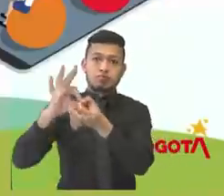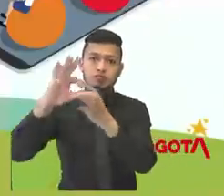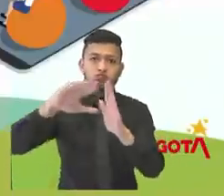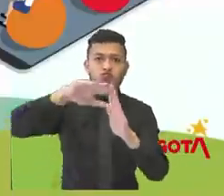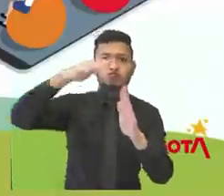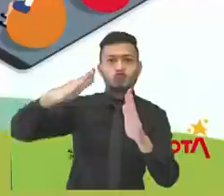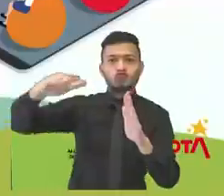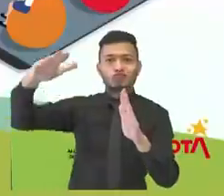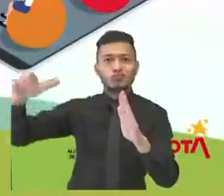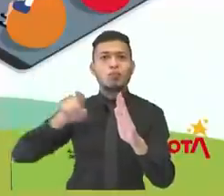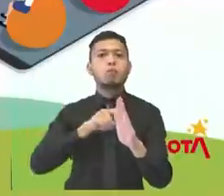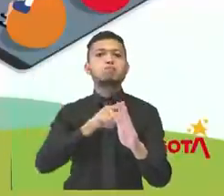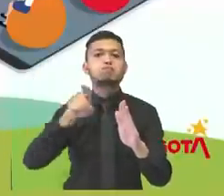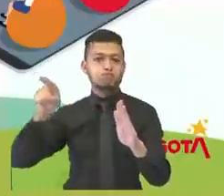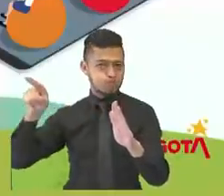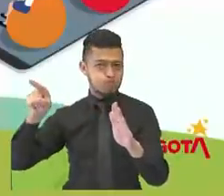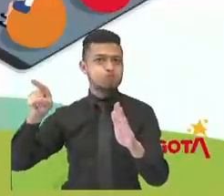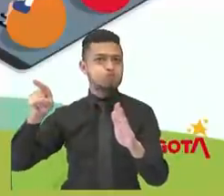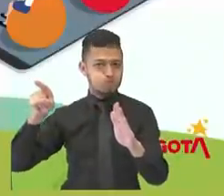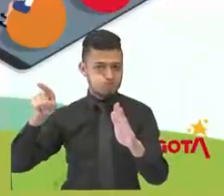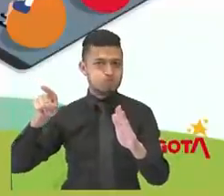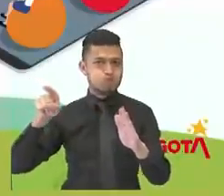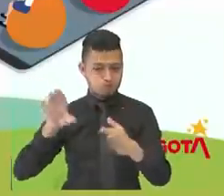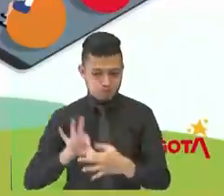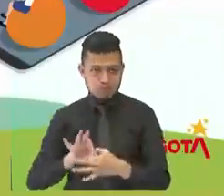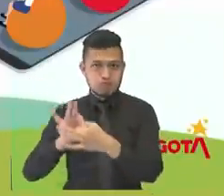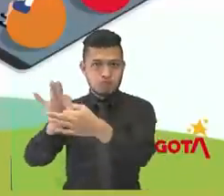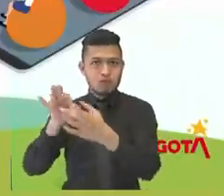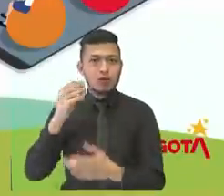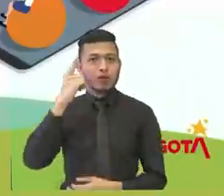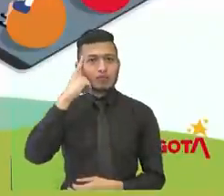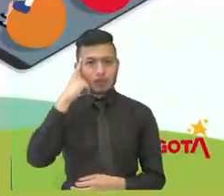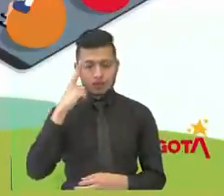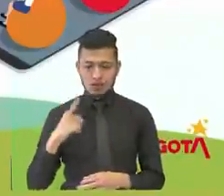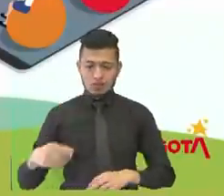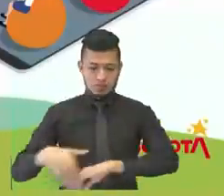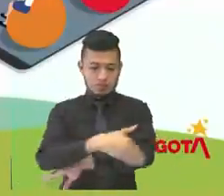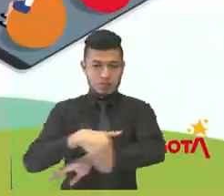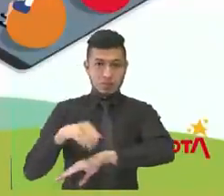integrarse. Debe parecer parte de un corredor. Yo debería poder desviar del corredor